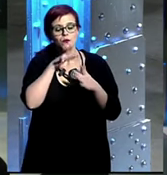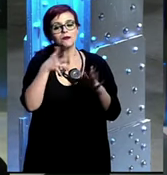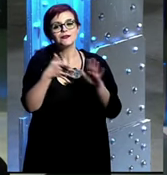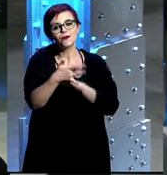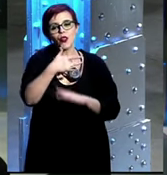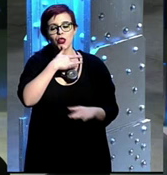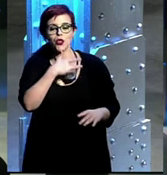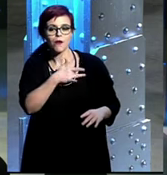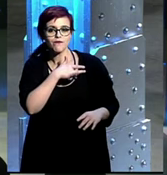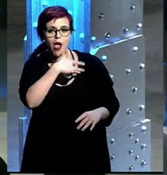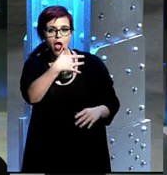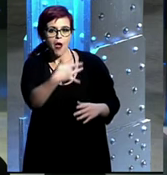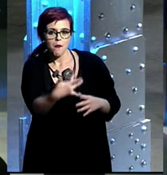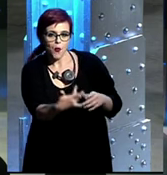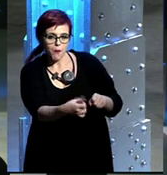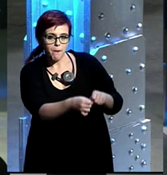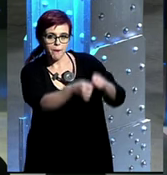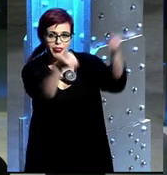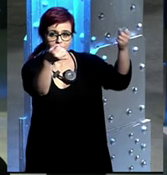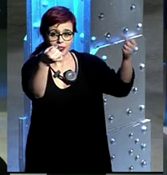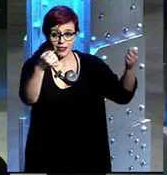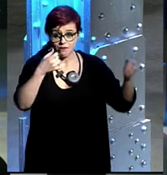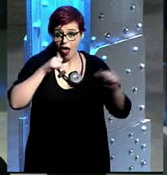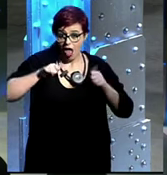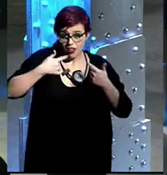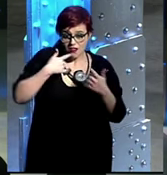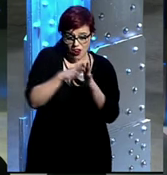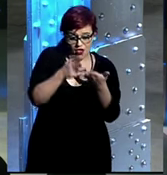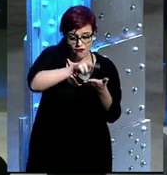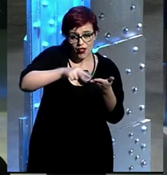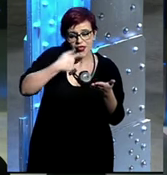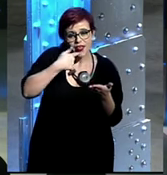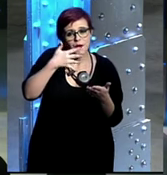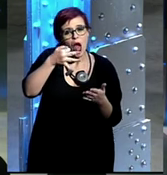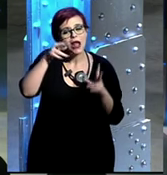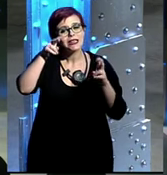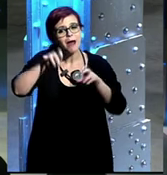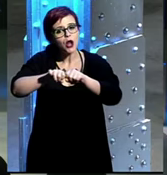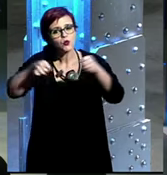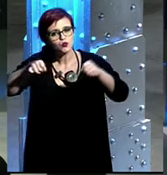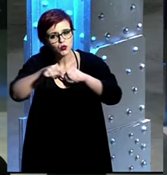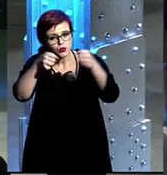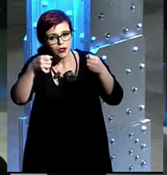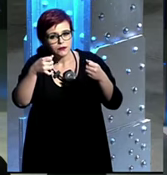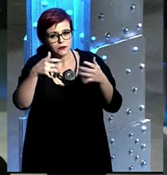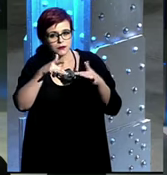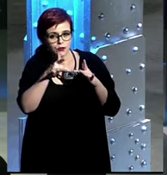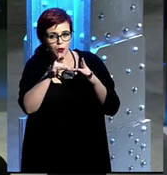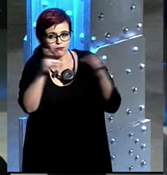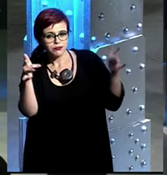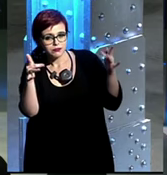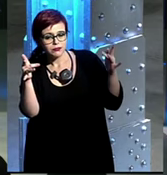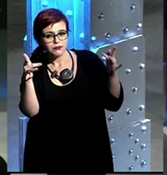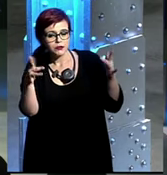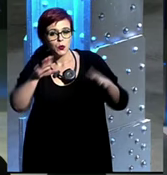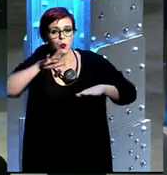él al principio del libro. Y en el otro caso, la ruptura se produce porque, digamos, la aparente continuidad que tiene que